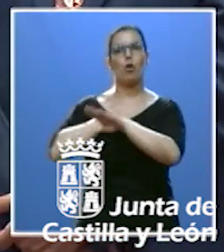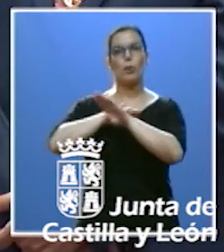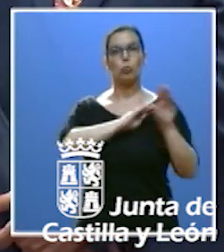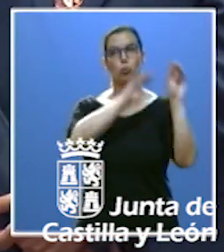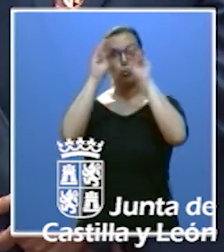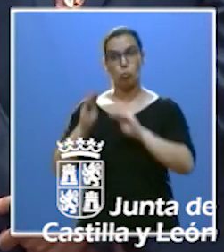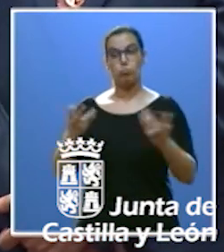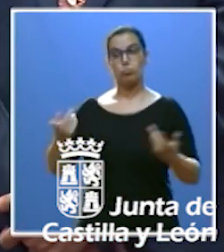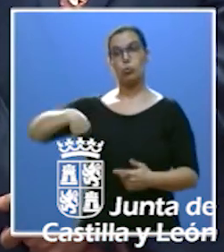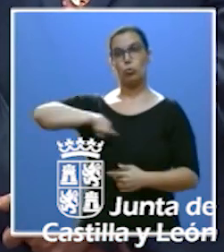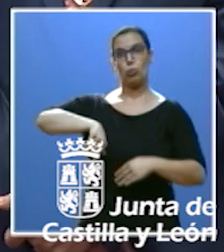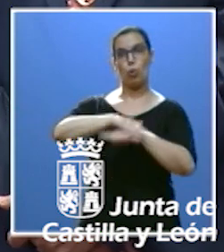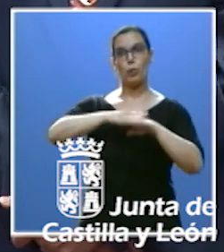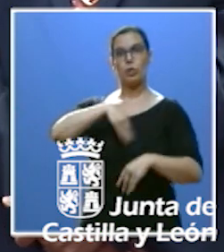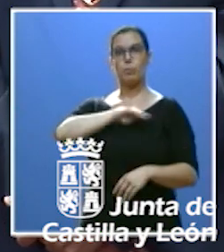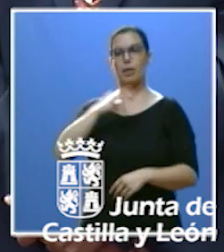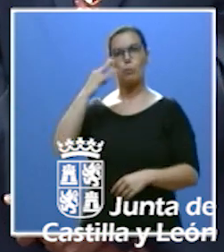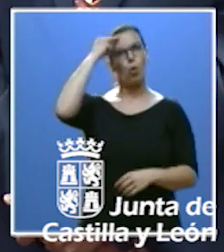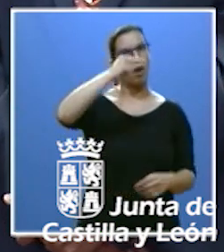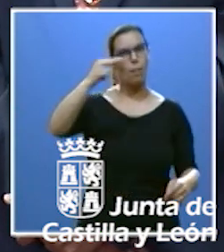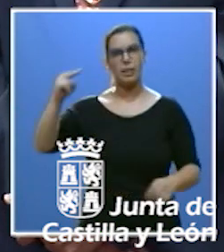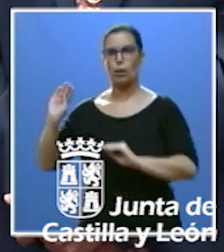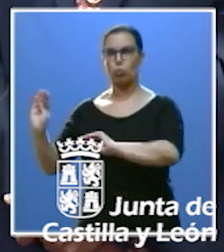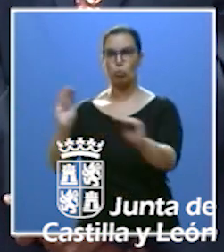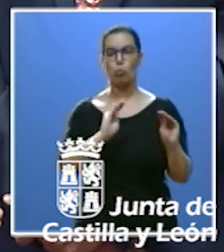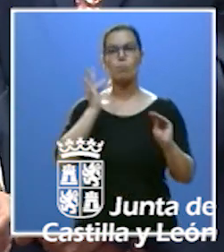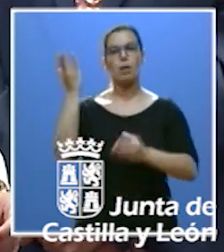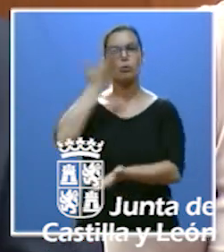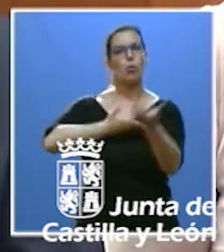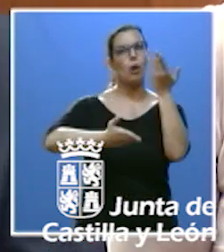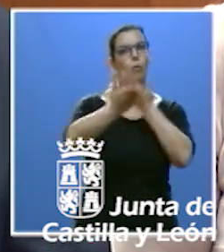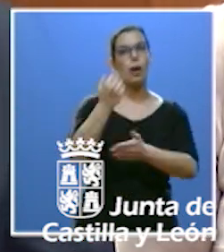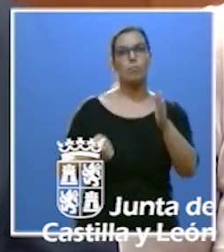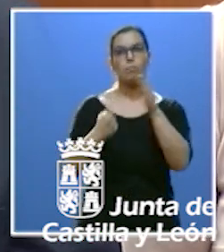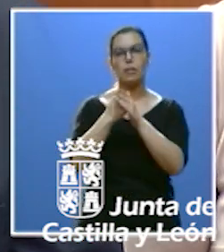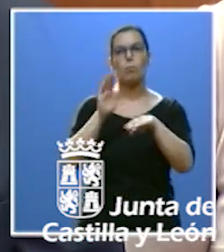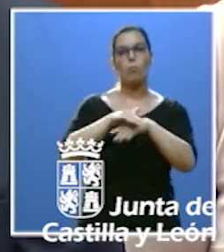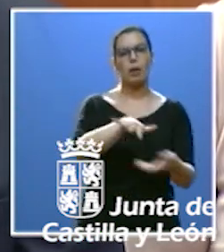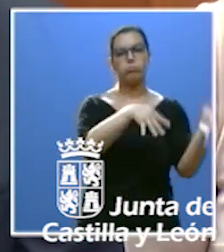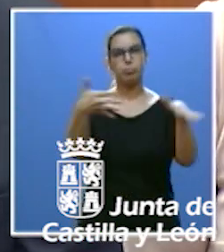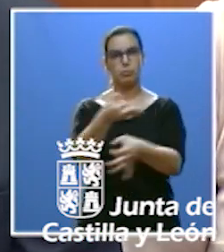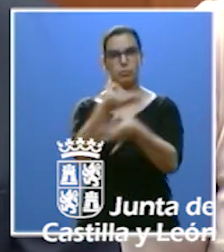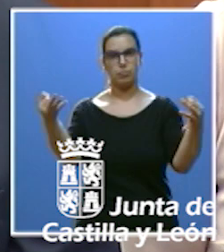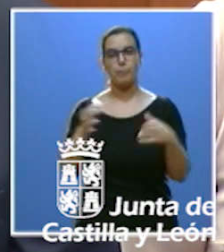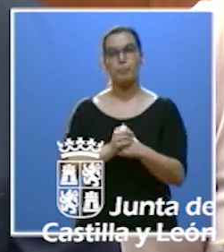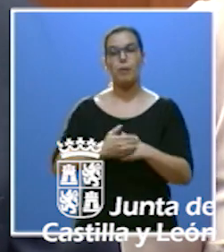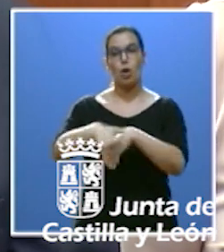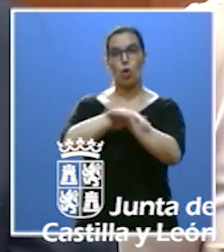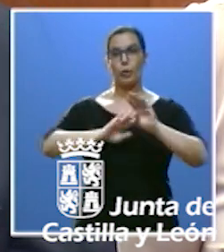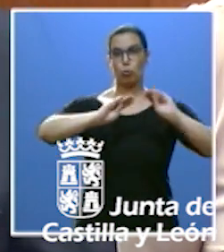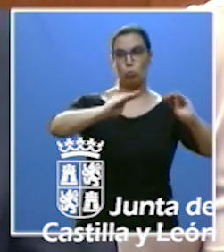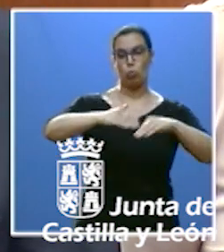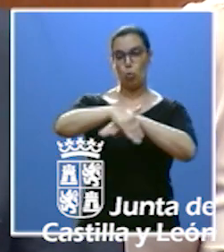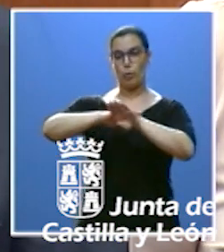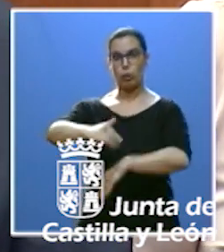España respetar esas decisiones y cooperar en lo posible para hacerlas efectivas. Ambos gobiernos